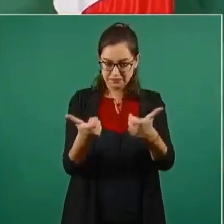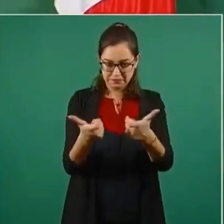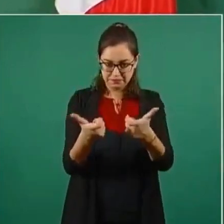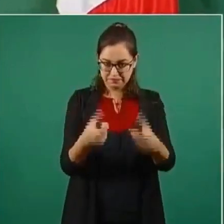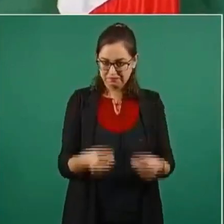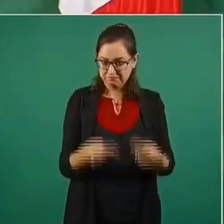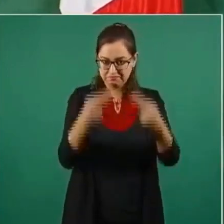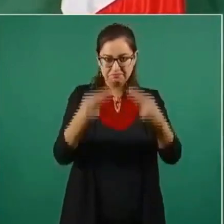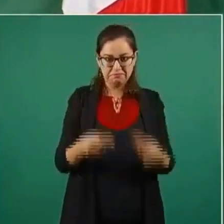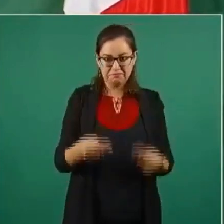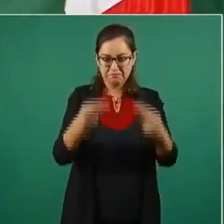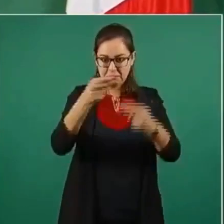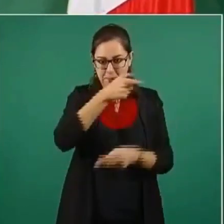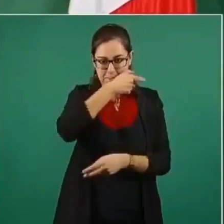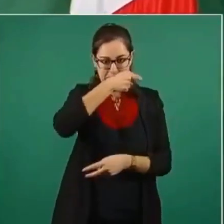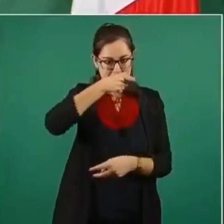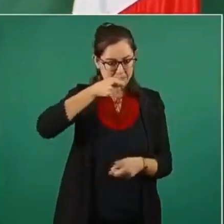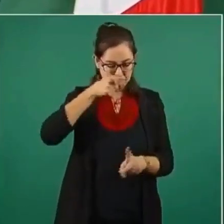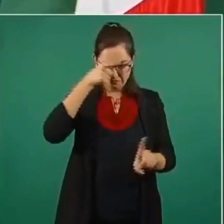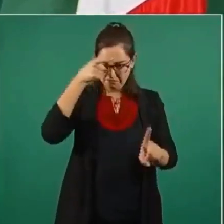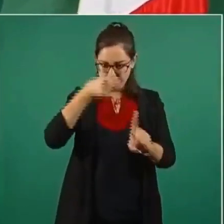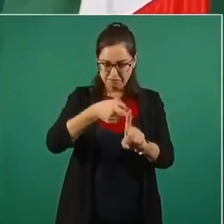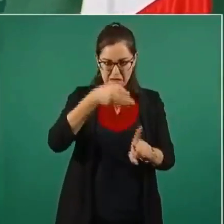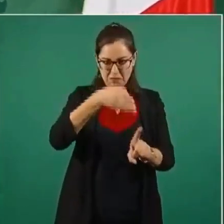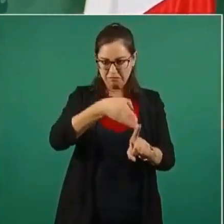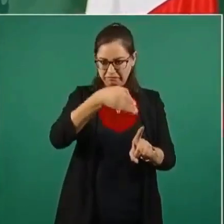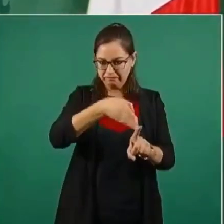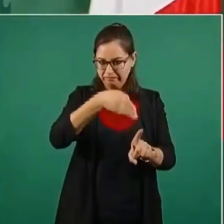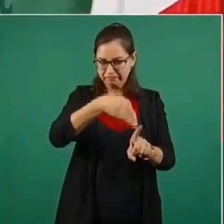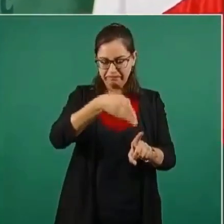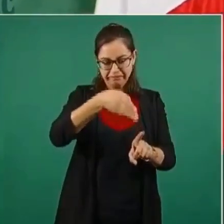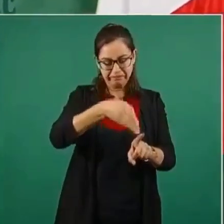que todo fuese el dinero.